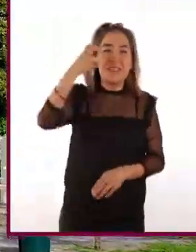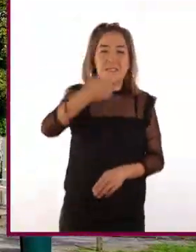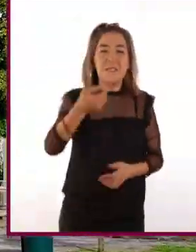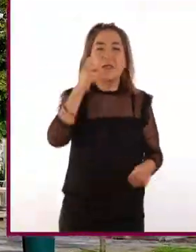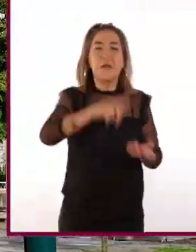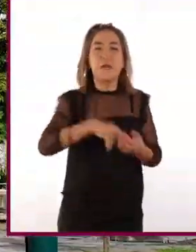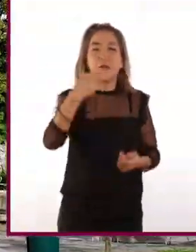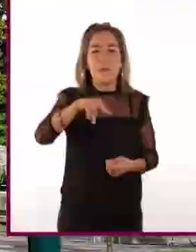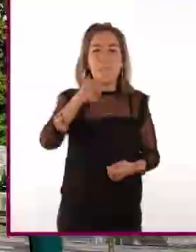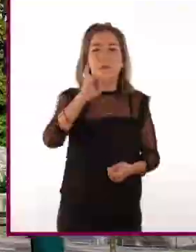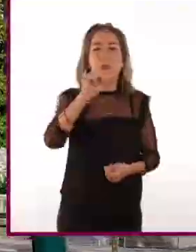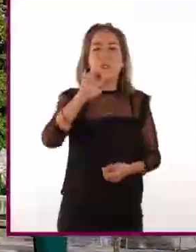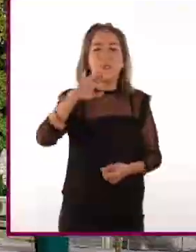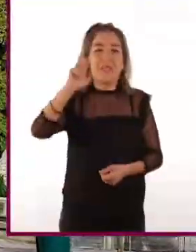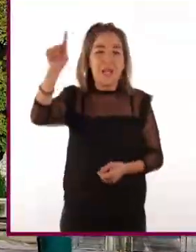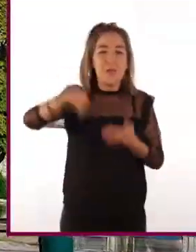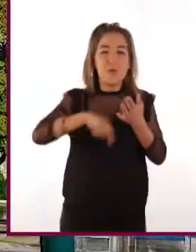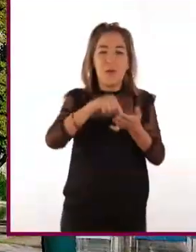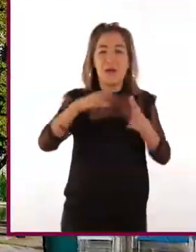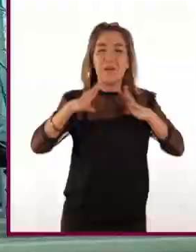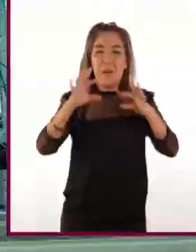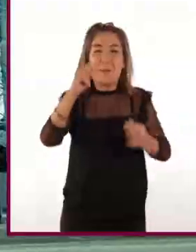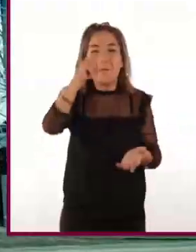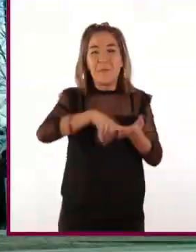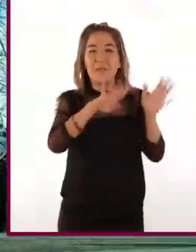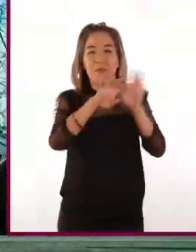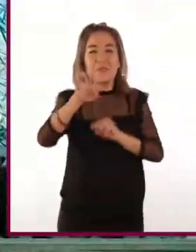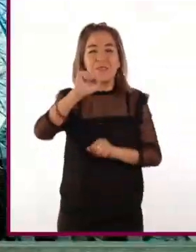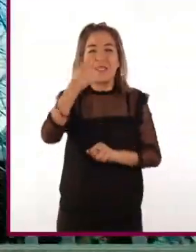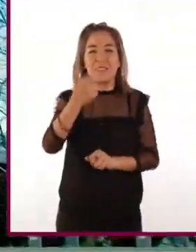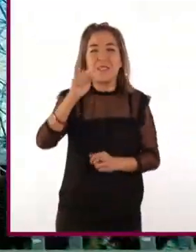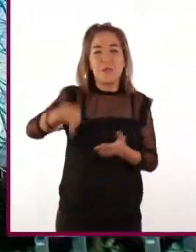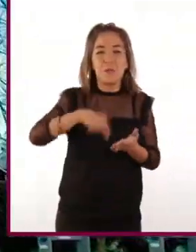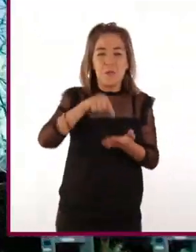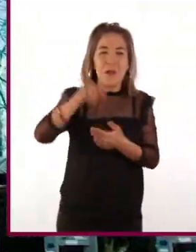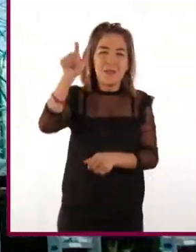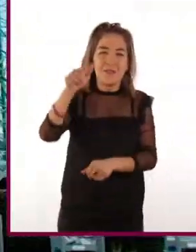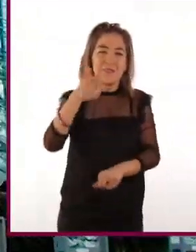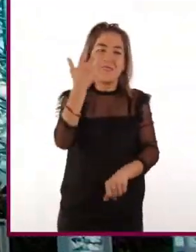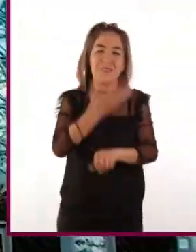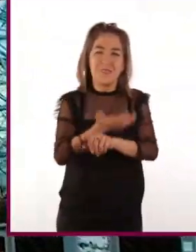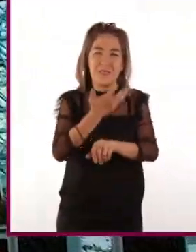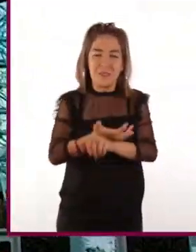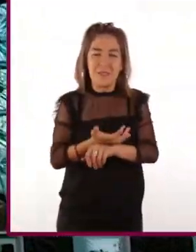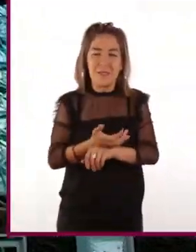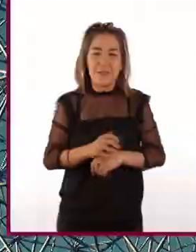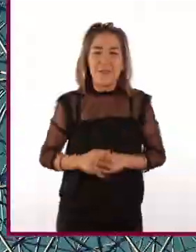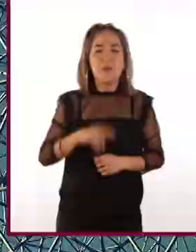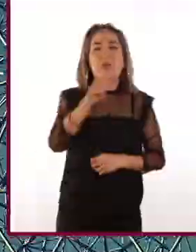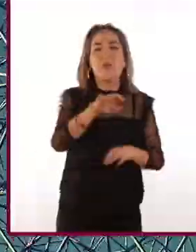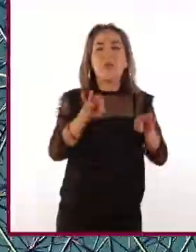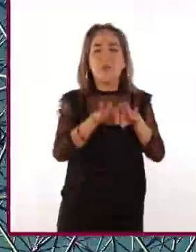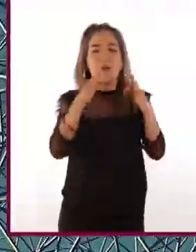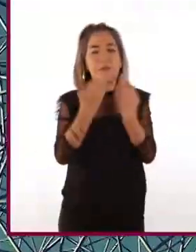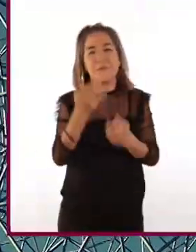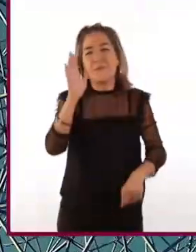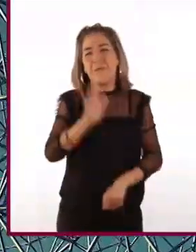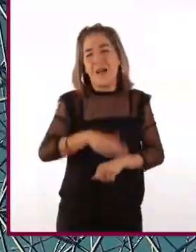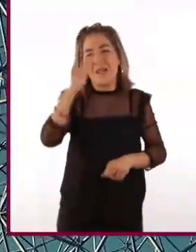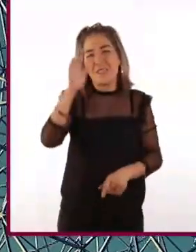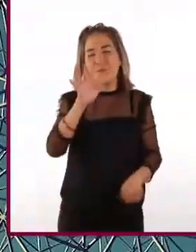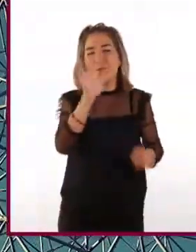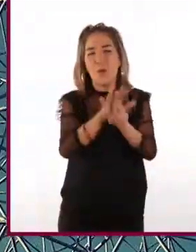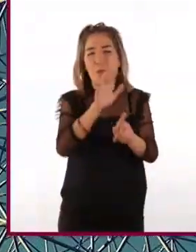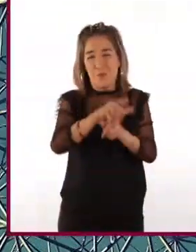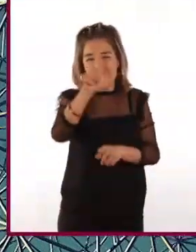llama biosfera y se expuso en Montreal en 1967 en el pabellón de los Estados Unidos. La estructura es